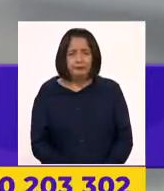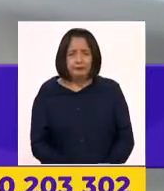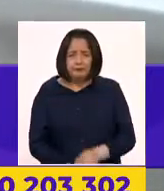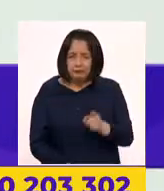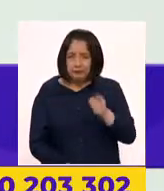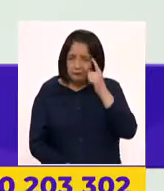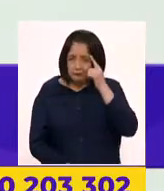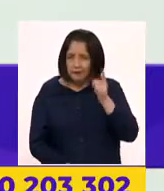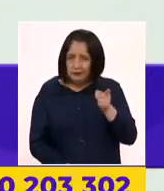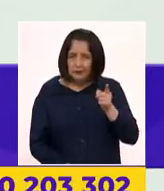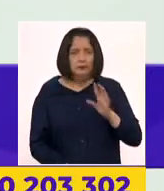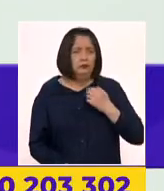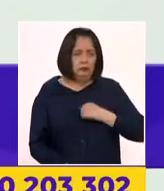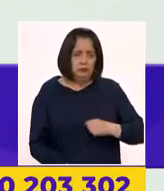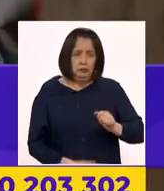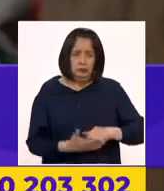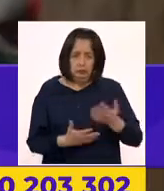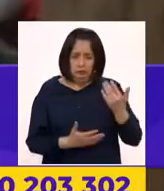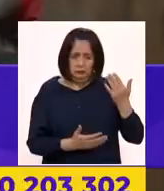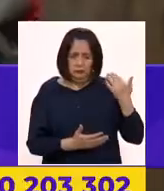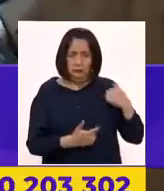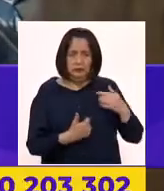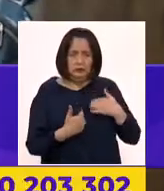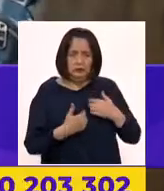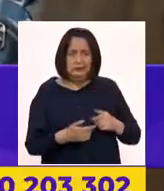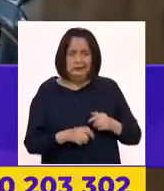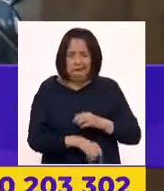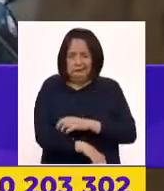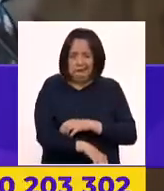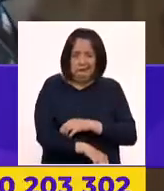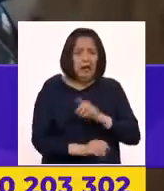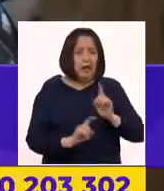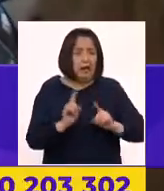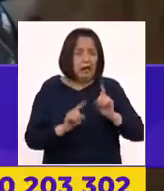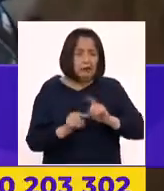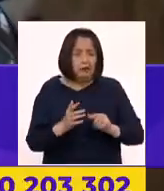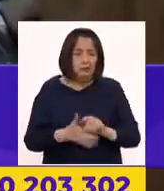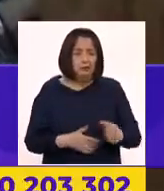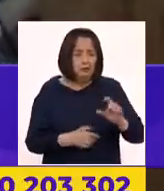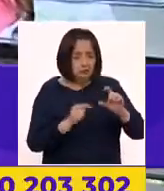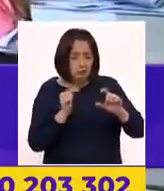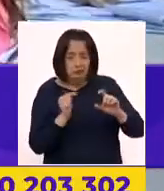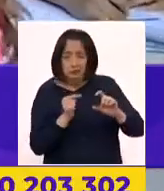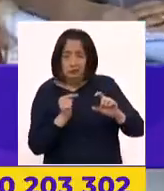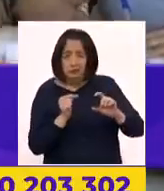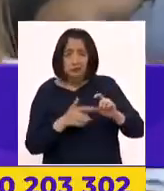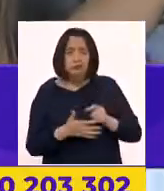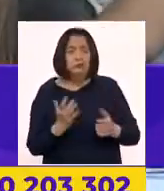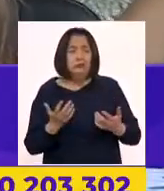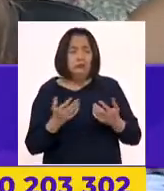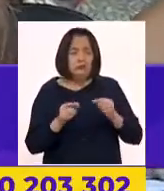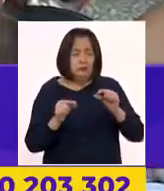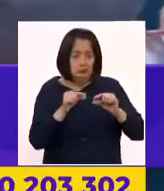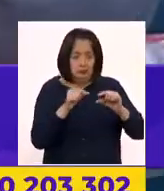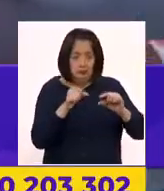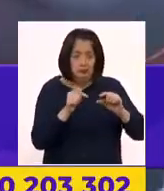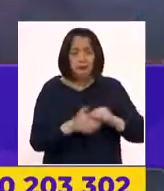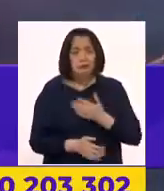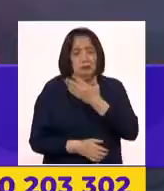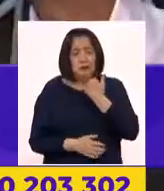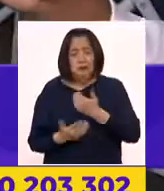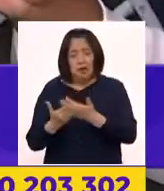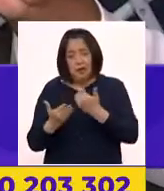Tenga en cuenta que si su hijo tiene antecedentes de reacción alérgica a alguno de los componentes del medicamento anti-COVID, es mejor